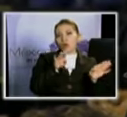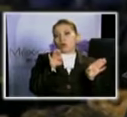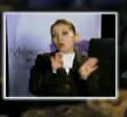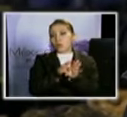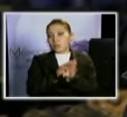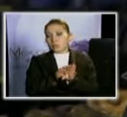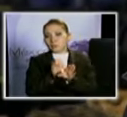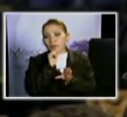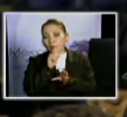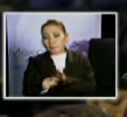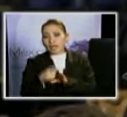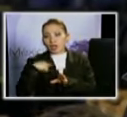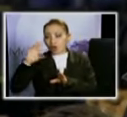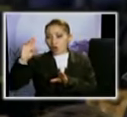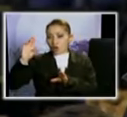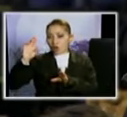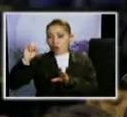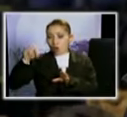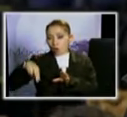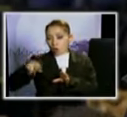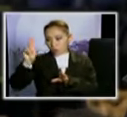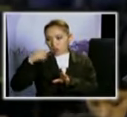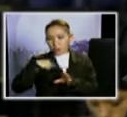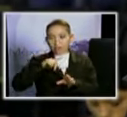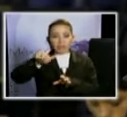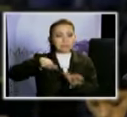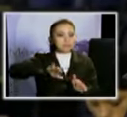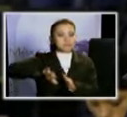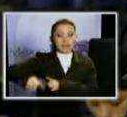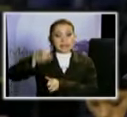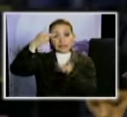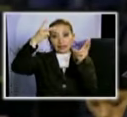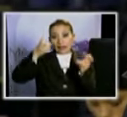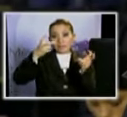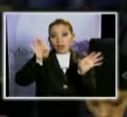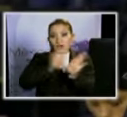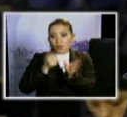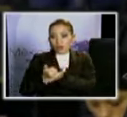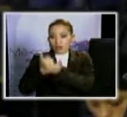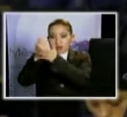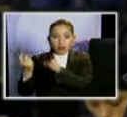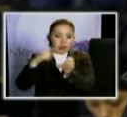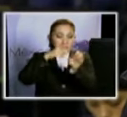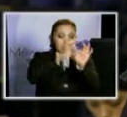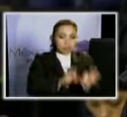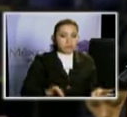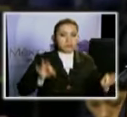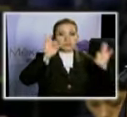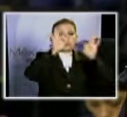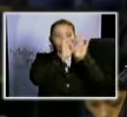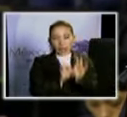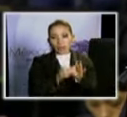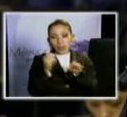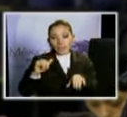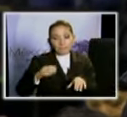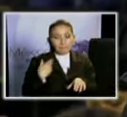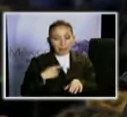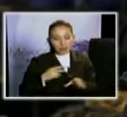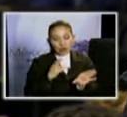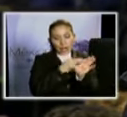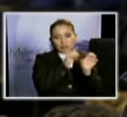también por Naciones Unidas. También se ha dejado muy de lado este tema. Creo que es muy primordial la restitución de